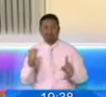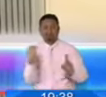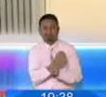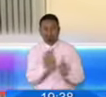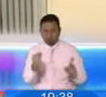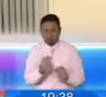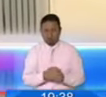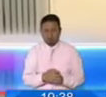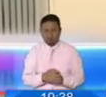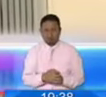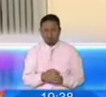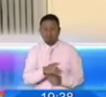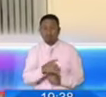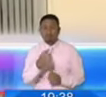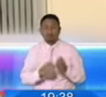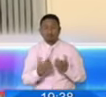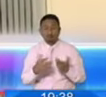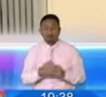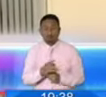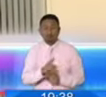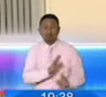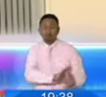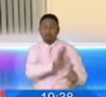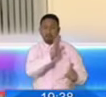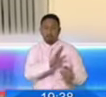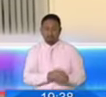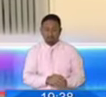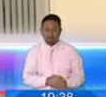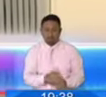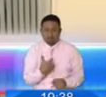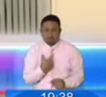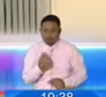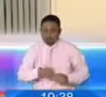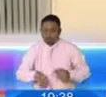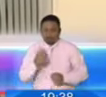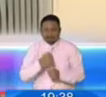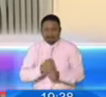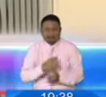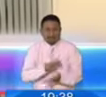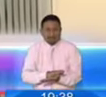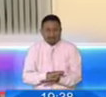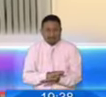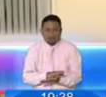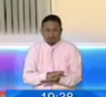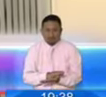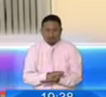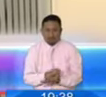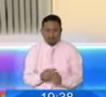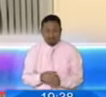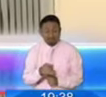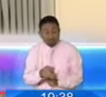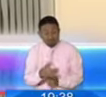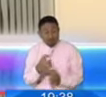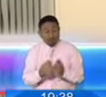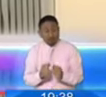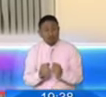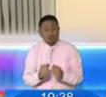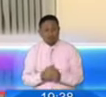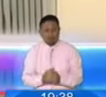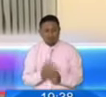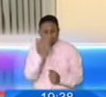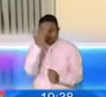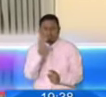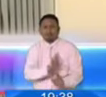es más, el problema también es las amenazas, porque no podemos trabajar en paz tranquilamente. Entonces ese es el problema. ¿Por qué? ¿Por qué tienen